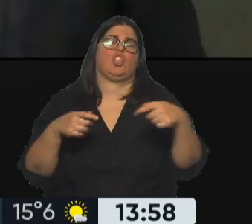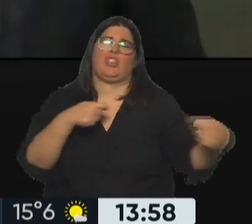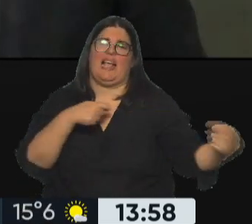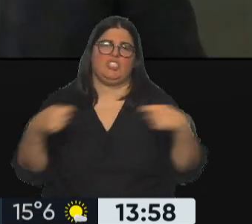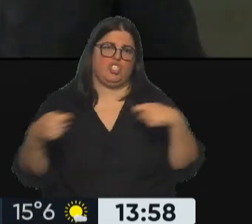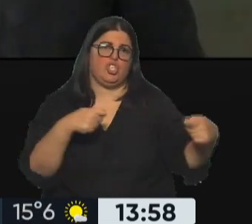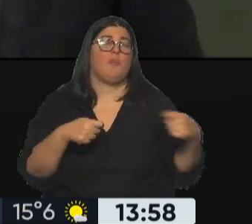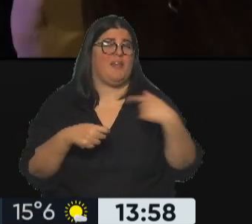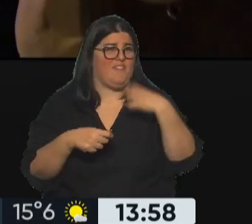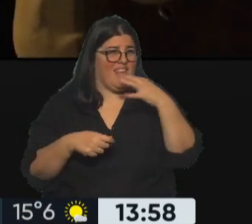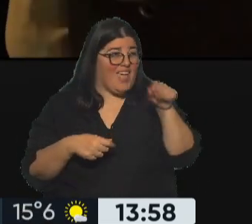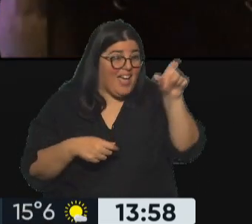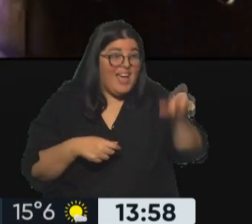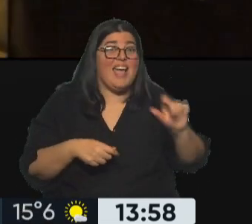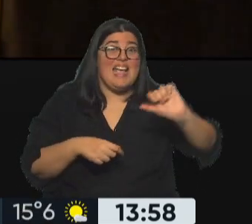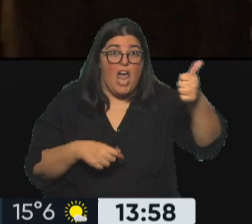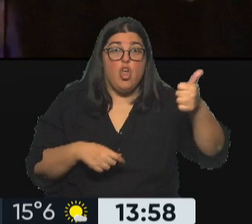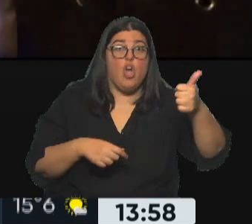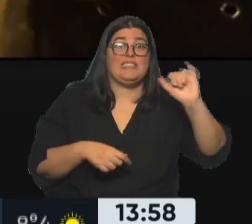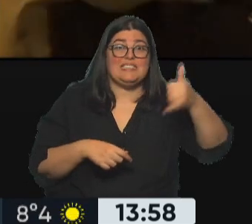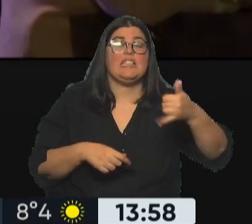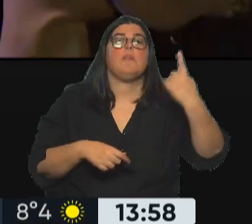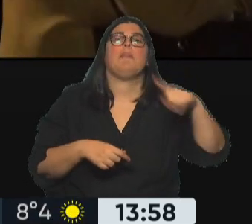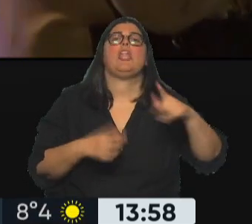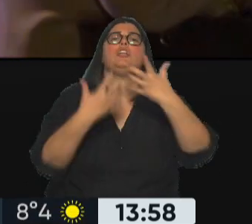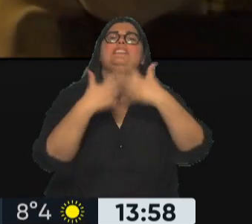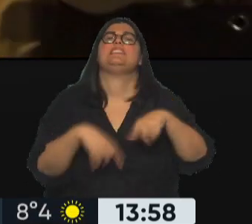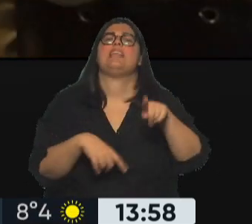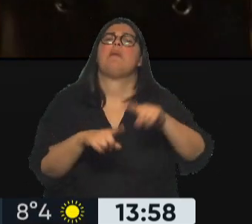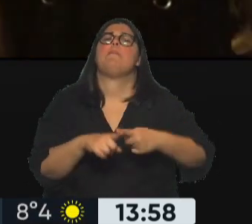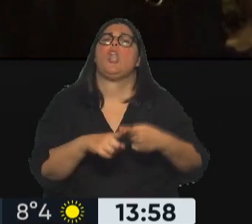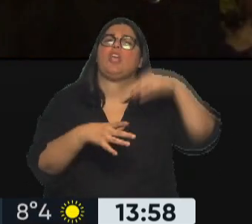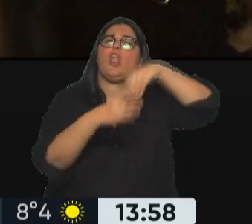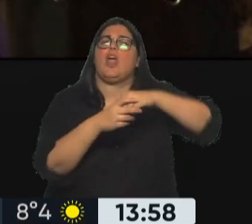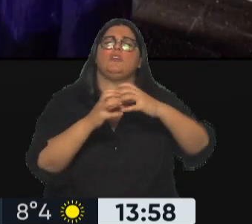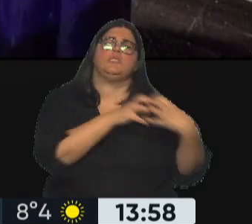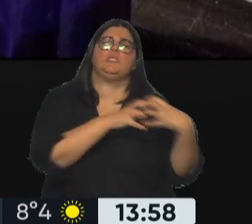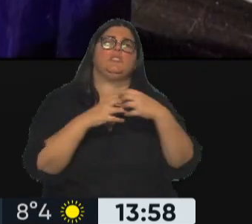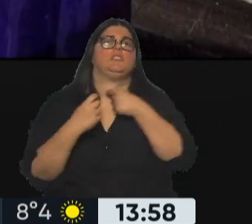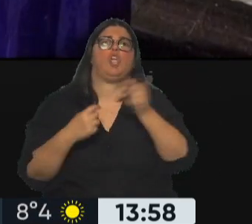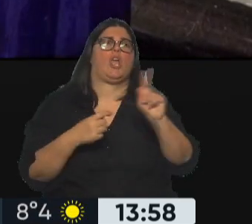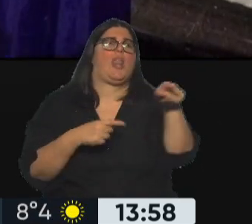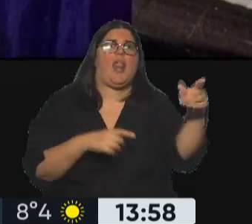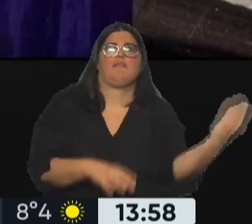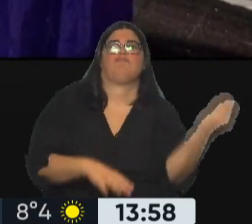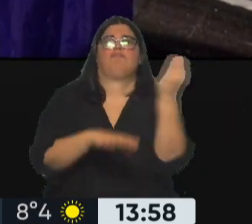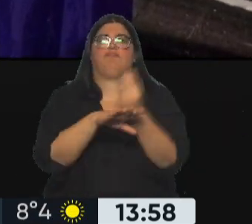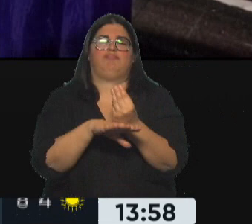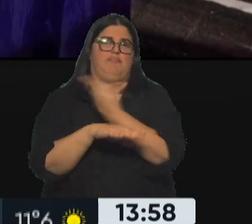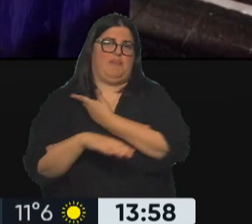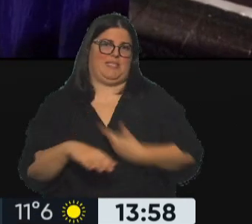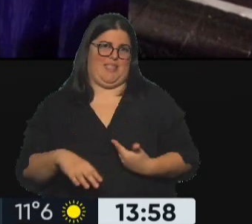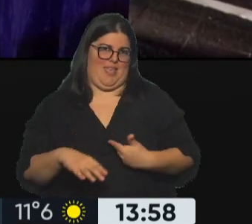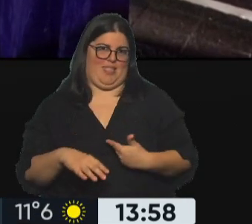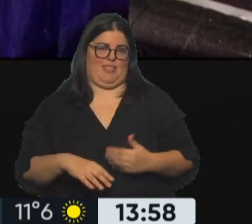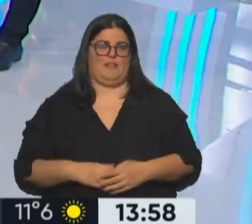todavía hay mucha oposición dentro del sistema político guatemalteco que tratan de impedir que Arévalo finalmente se